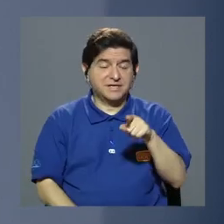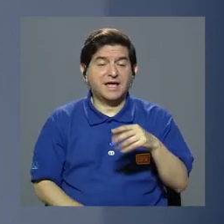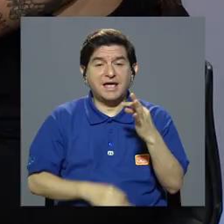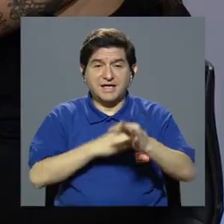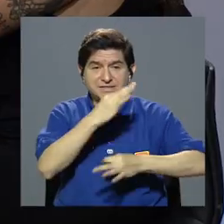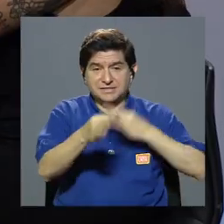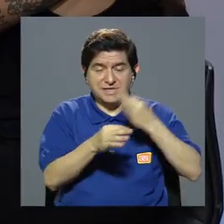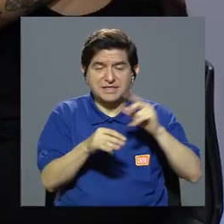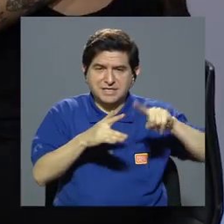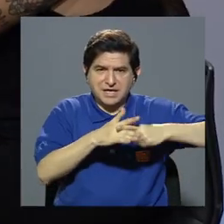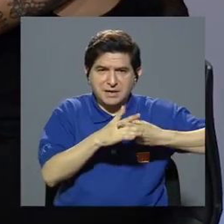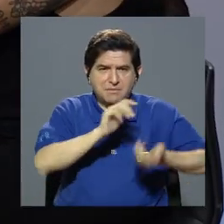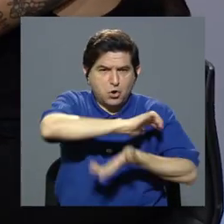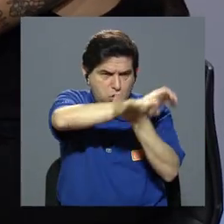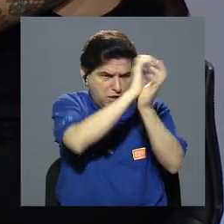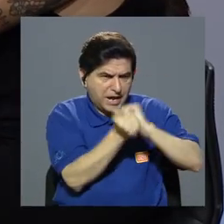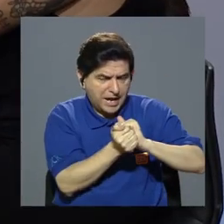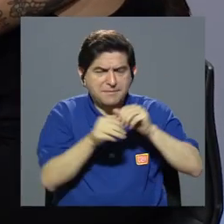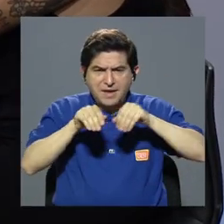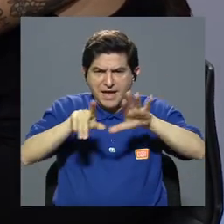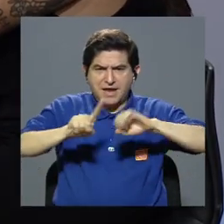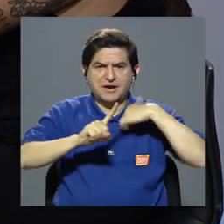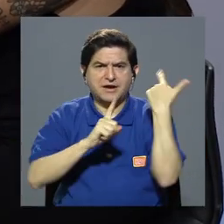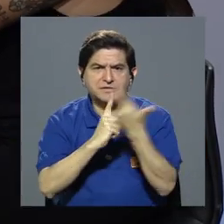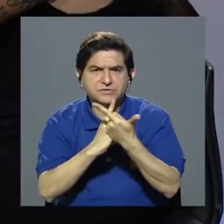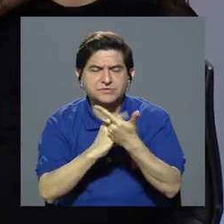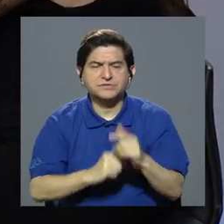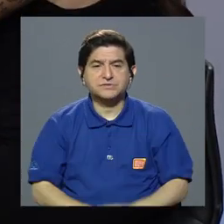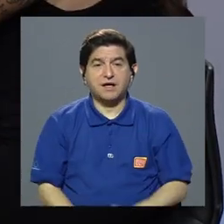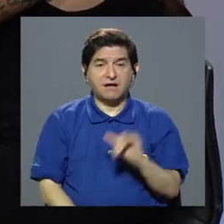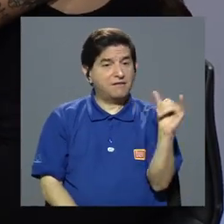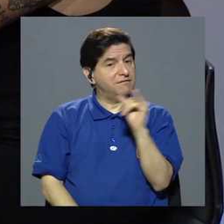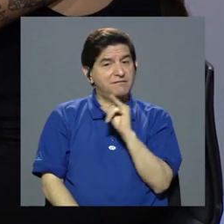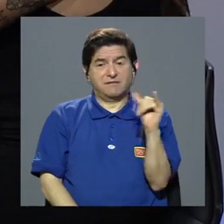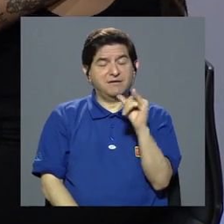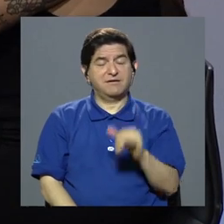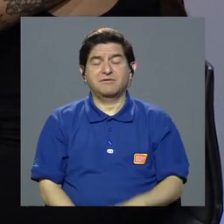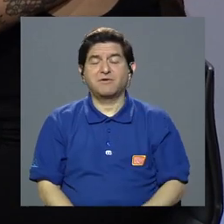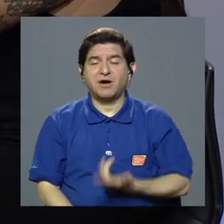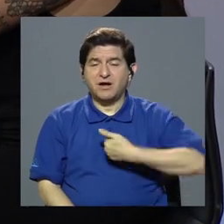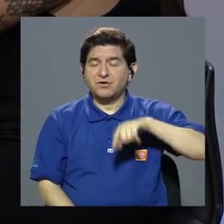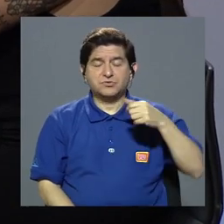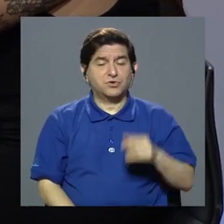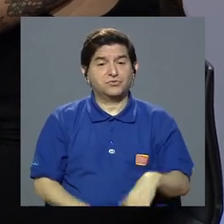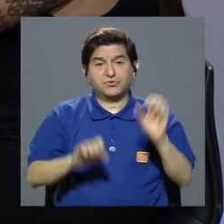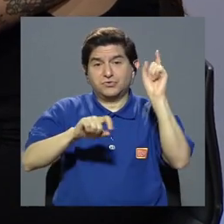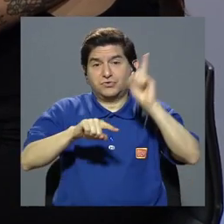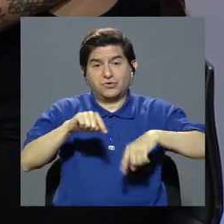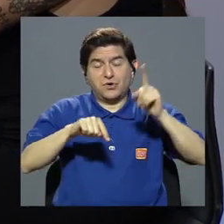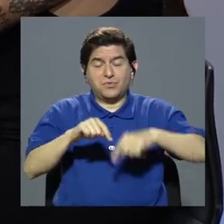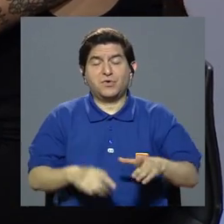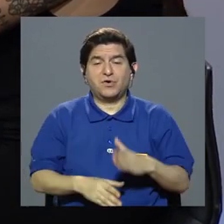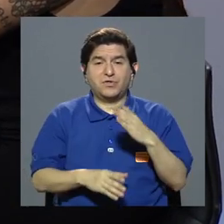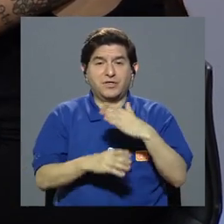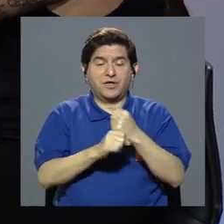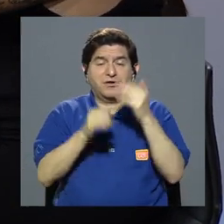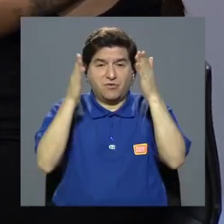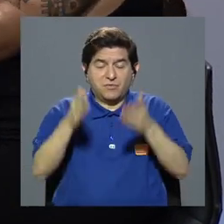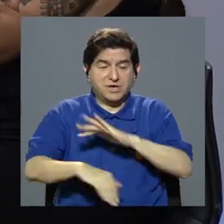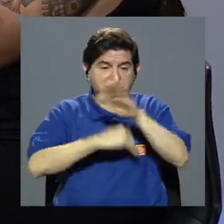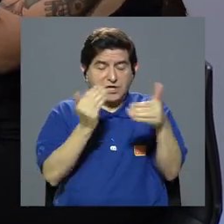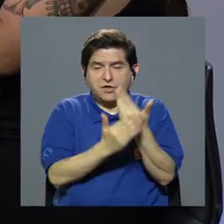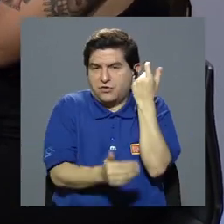este tipo de herramientas que van cambiando dentro de las mismas redes sociales también están tampoco podemos pretender que nosotros como realizadores vamos a